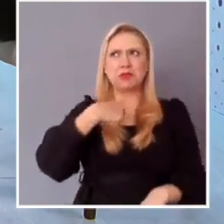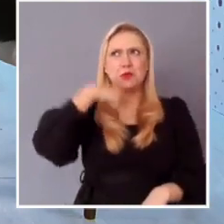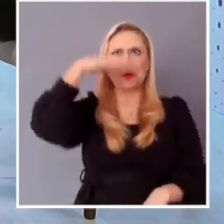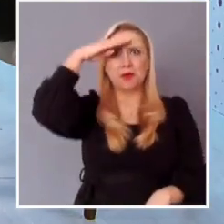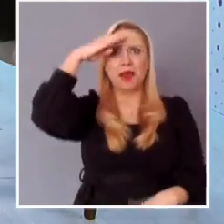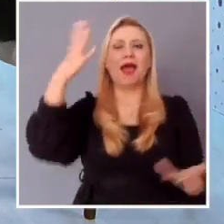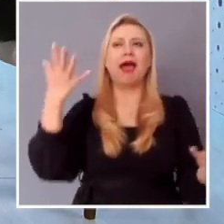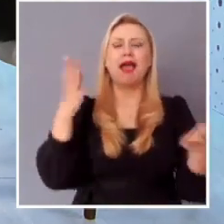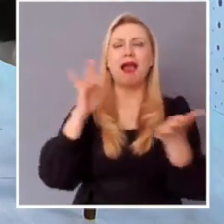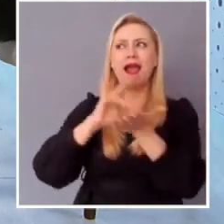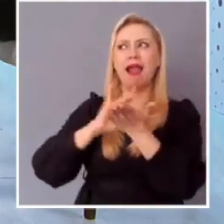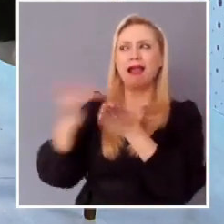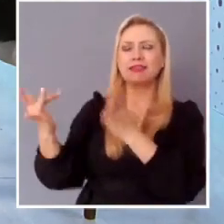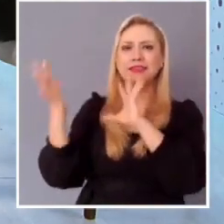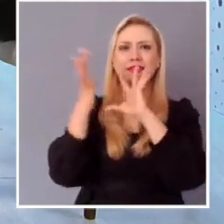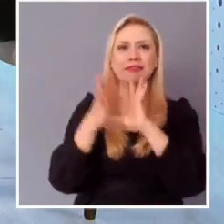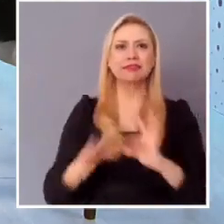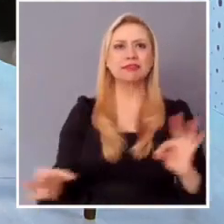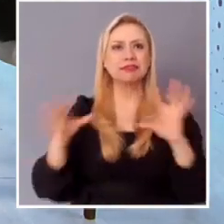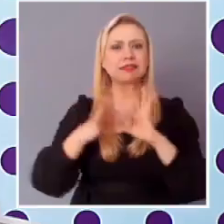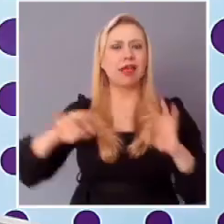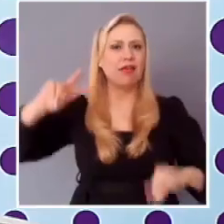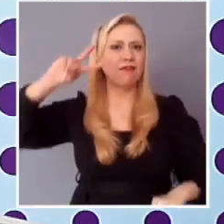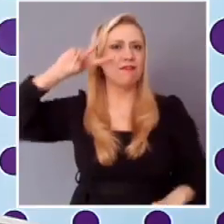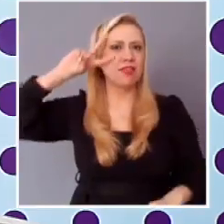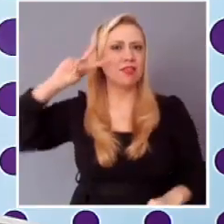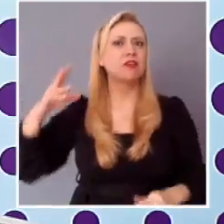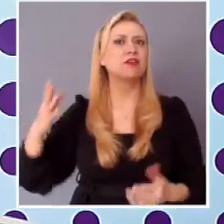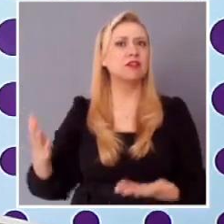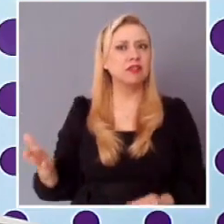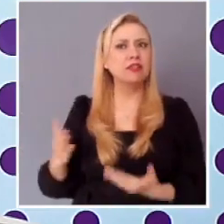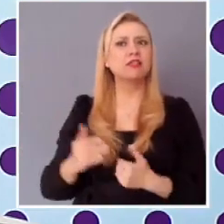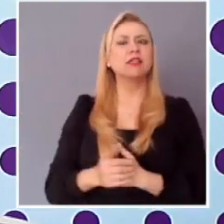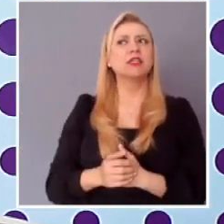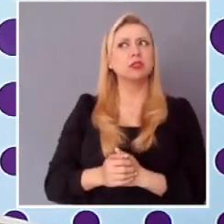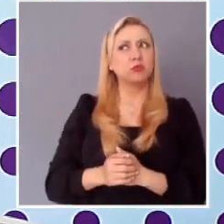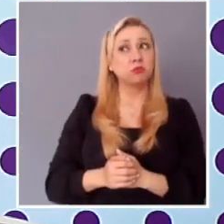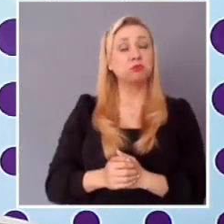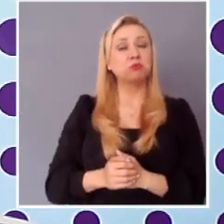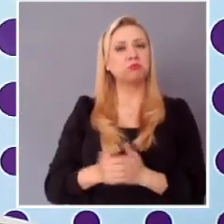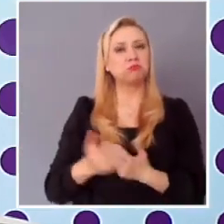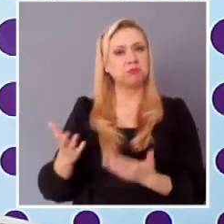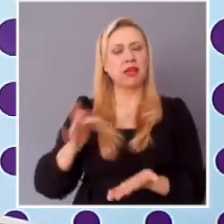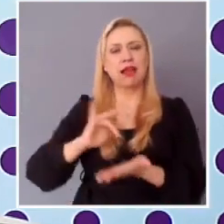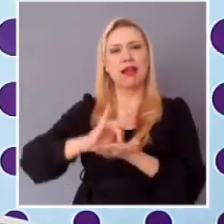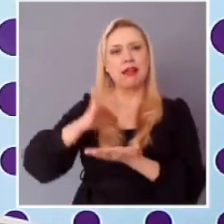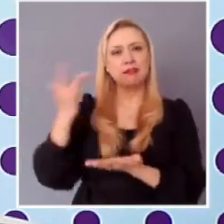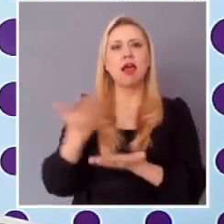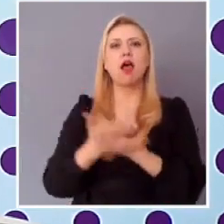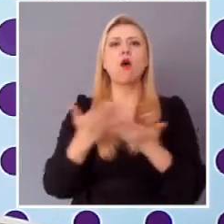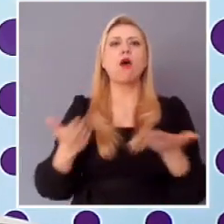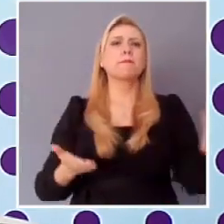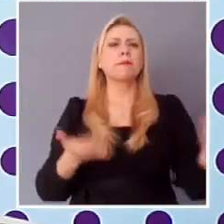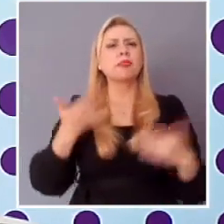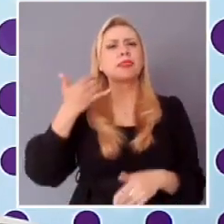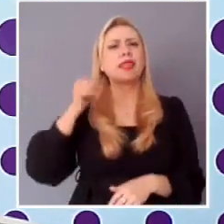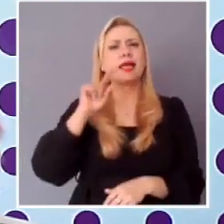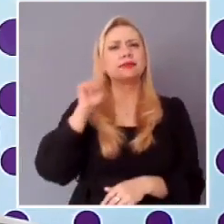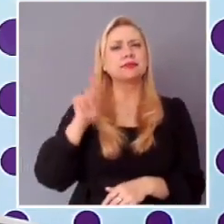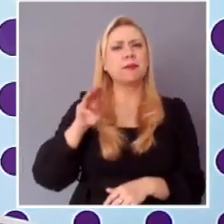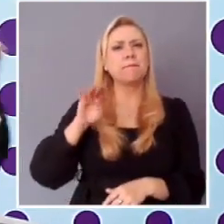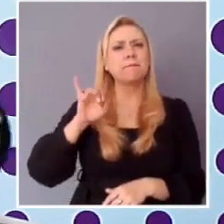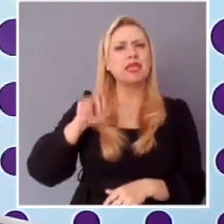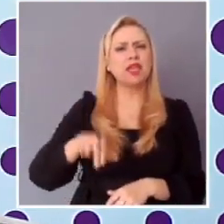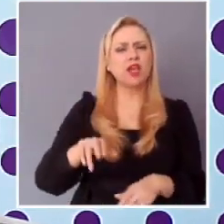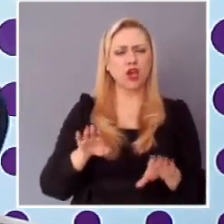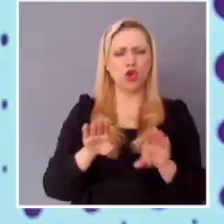temas que ha mencionado tanto Víctor como Lisbeth ahora en sus intervenciones, Yasmín, era la perspectiva comunitaria.